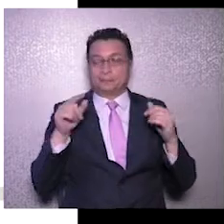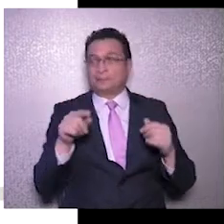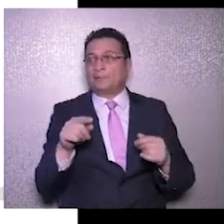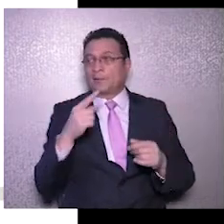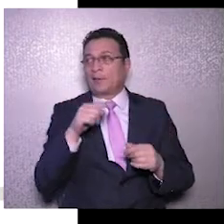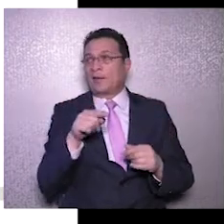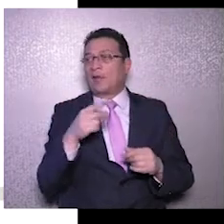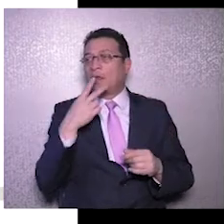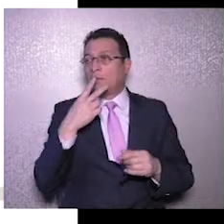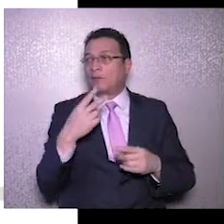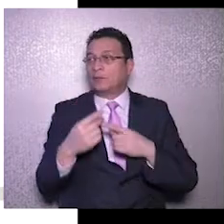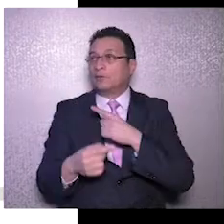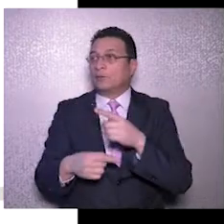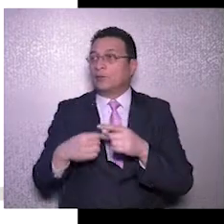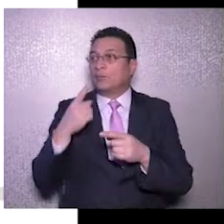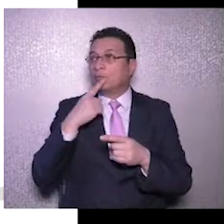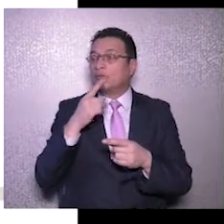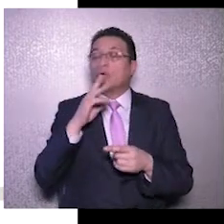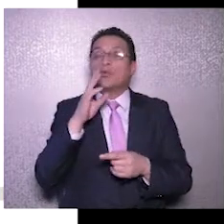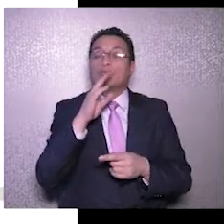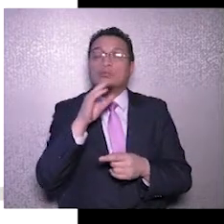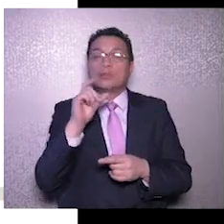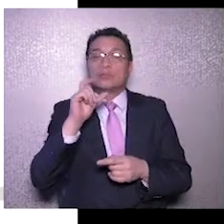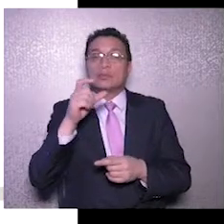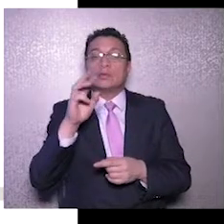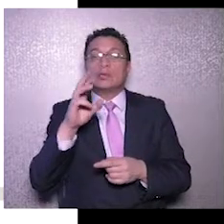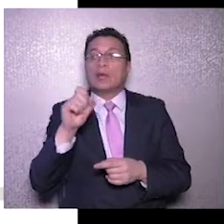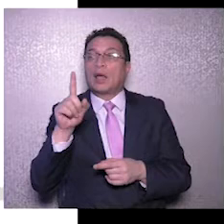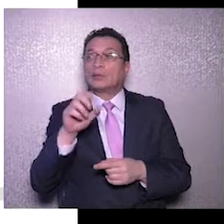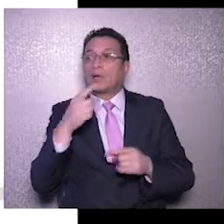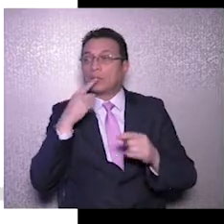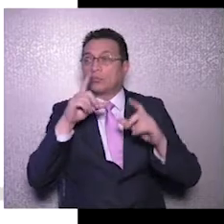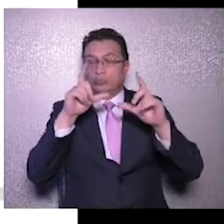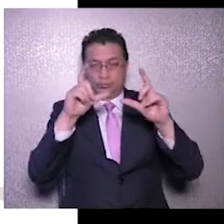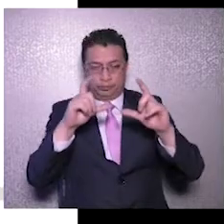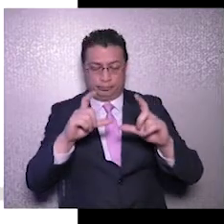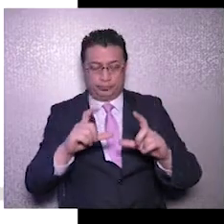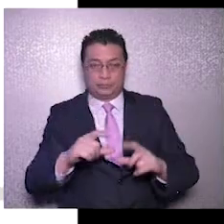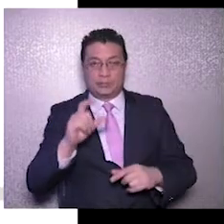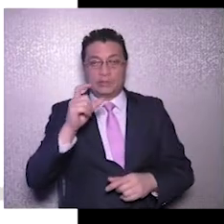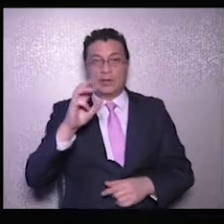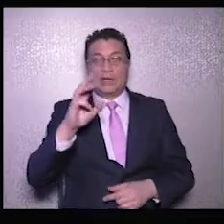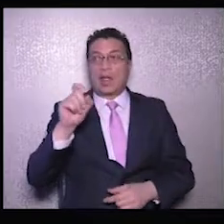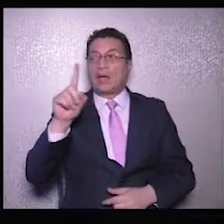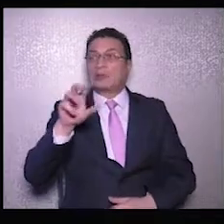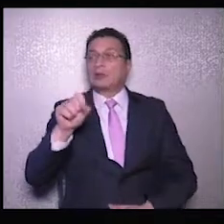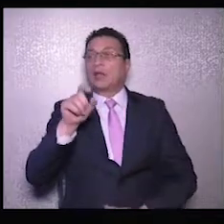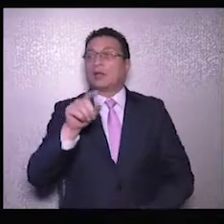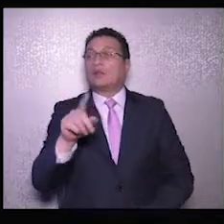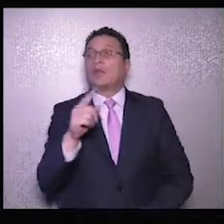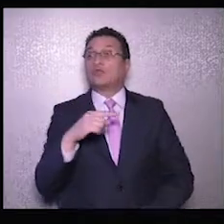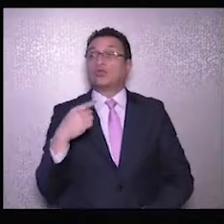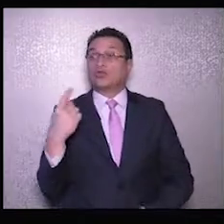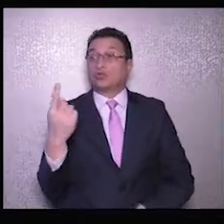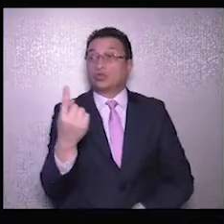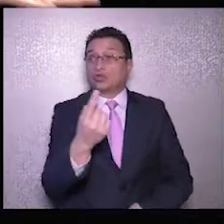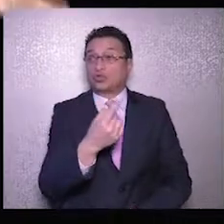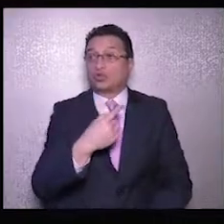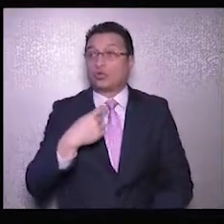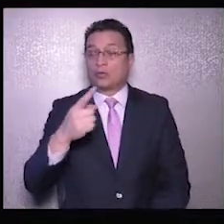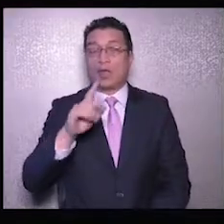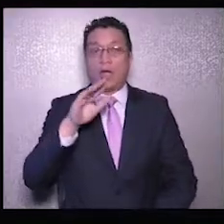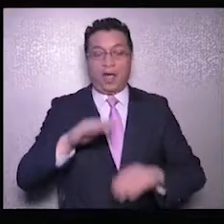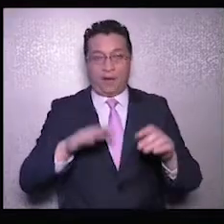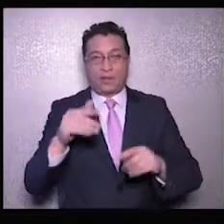ejemplo, uno ve la grasa. Una resonancia magnética puede ver dónde está la grasa. No sé si todos han estado siendo